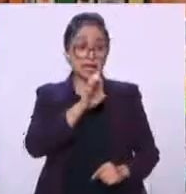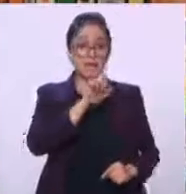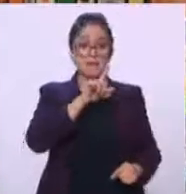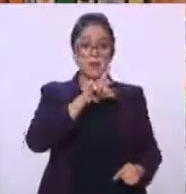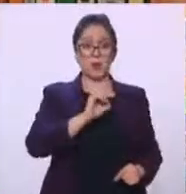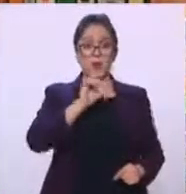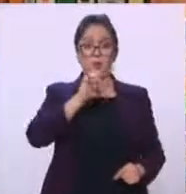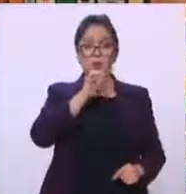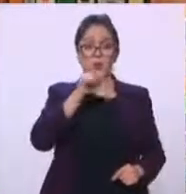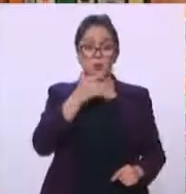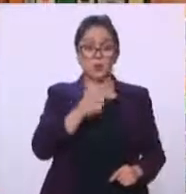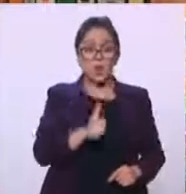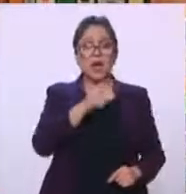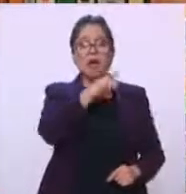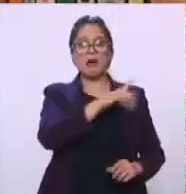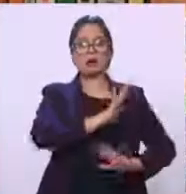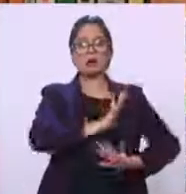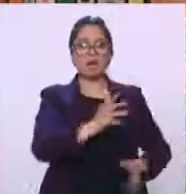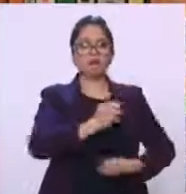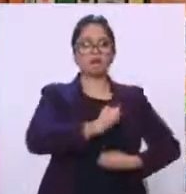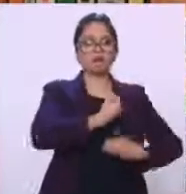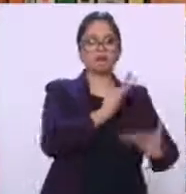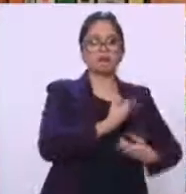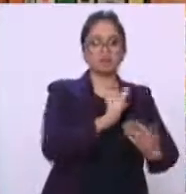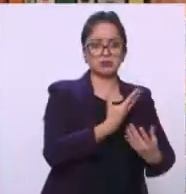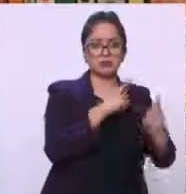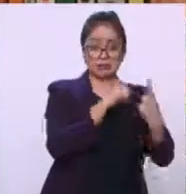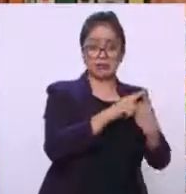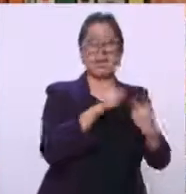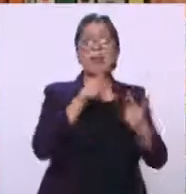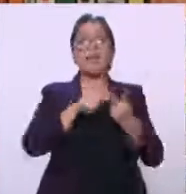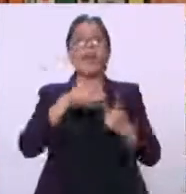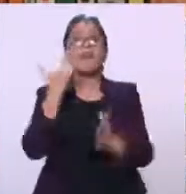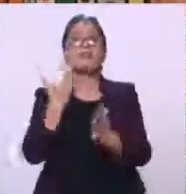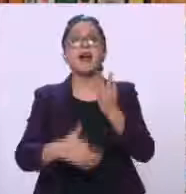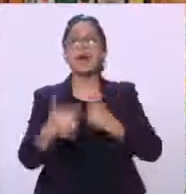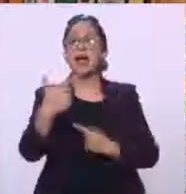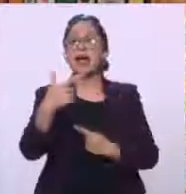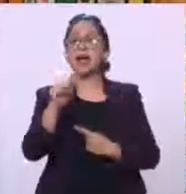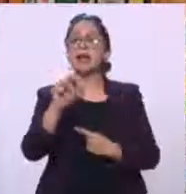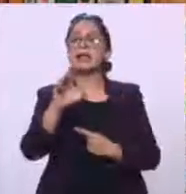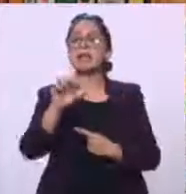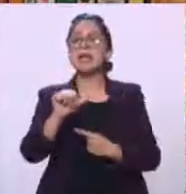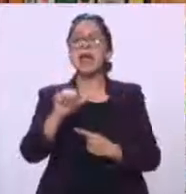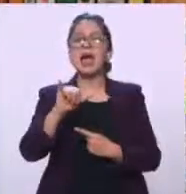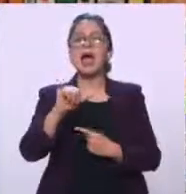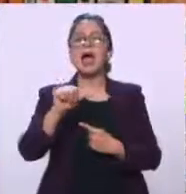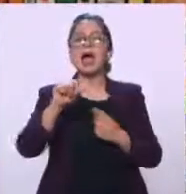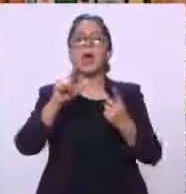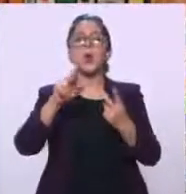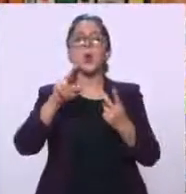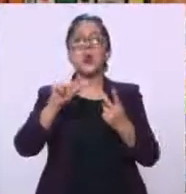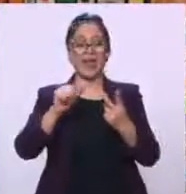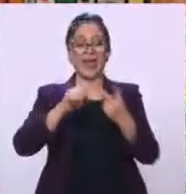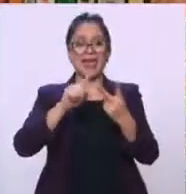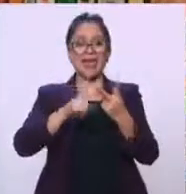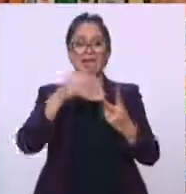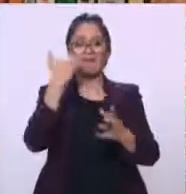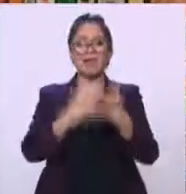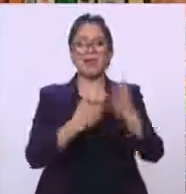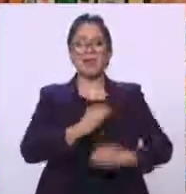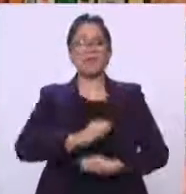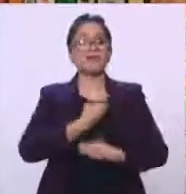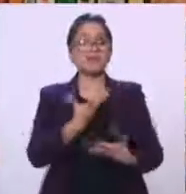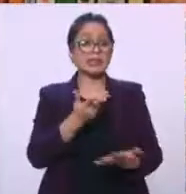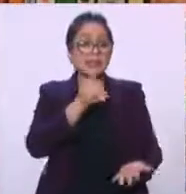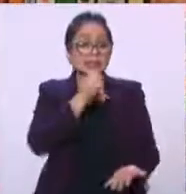García Luna todavía no ha hablado. Entonces me parece que ahí hay dos factores importantes que sí muestran que es posible que expresidentes, en